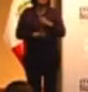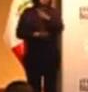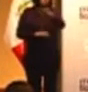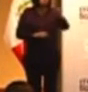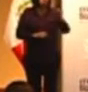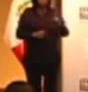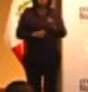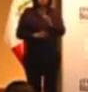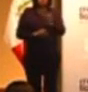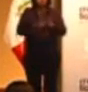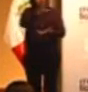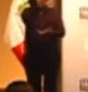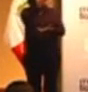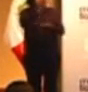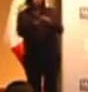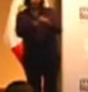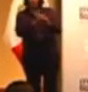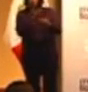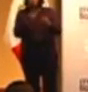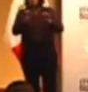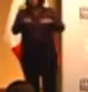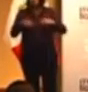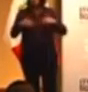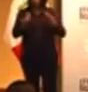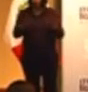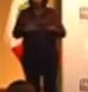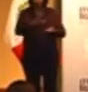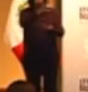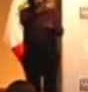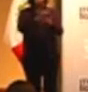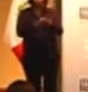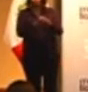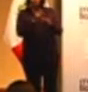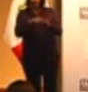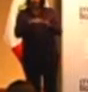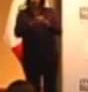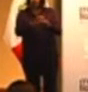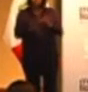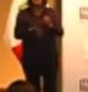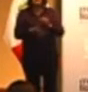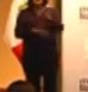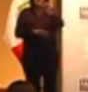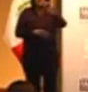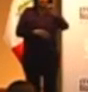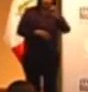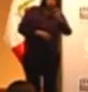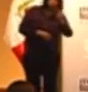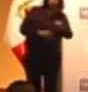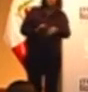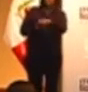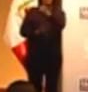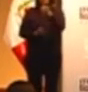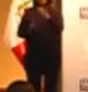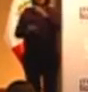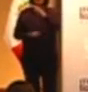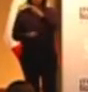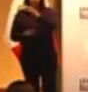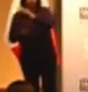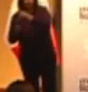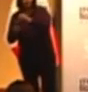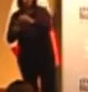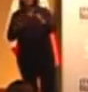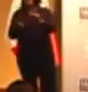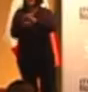Ustedes, los que no han bajado esto, todavía lo pueden bajar para sistemas Android o iOS de